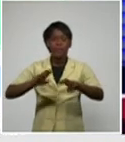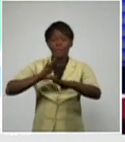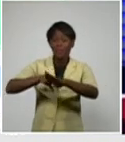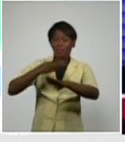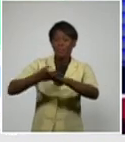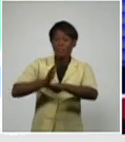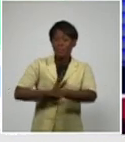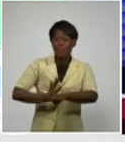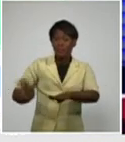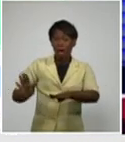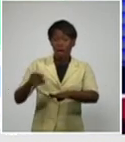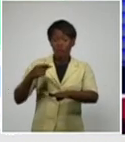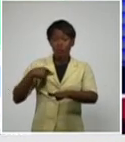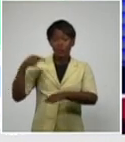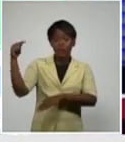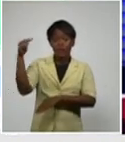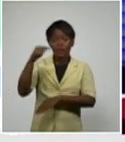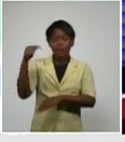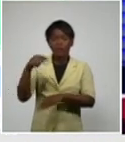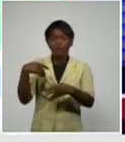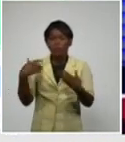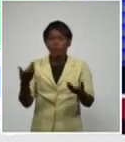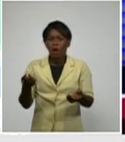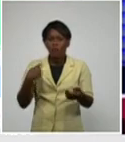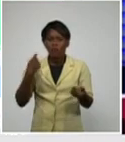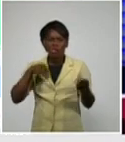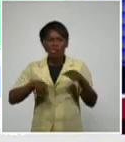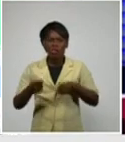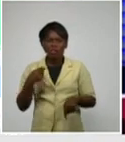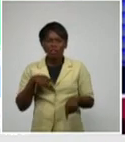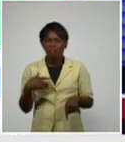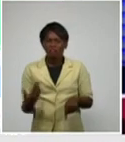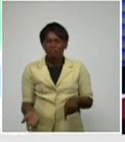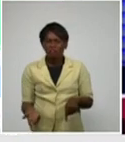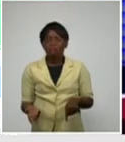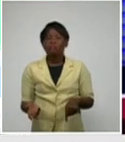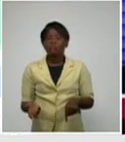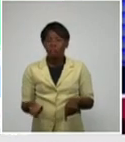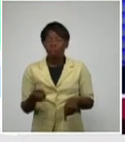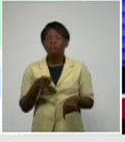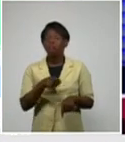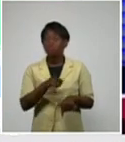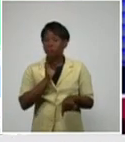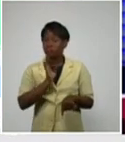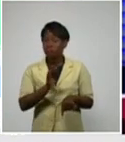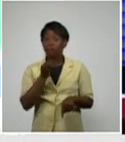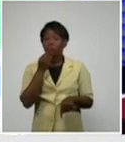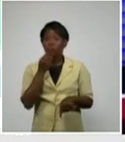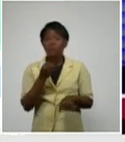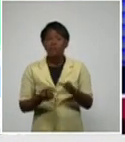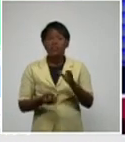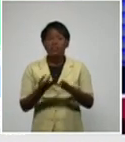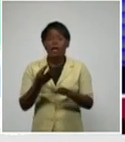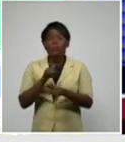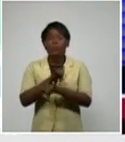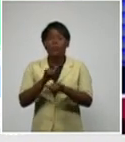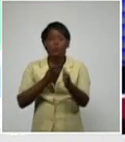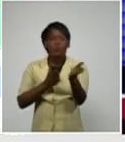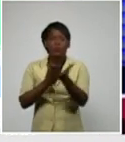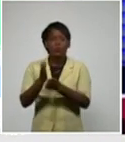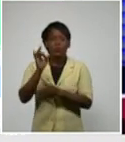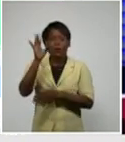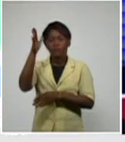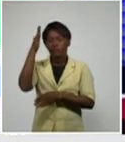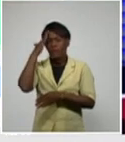los resultados, pero sí deja secuelas la enfermedad, aunque tal vez yo no tuviera síntomas